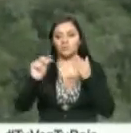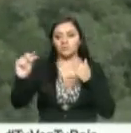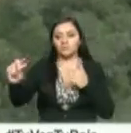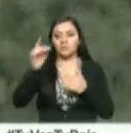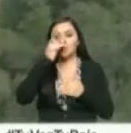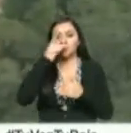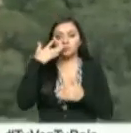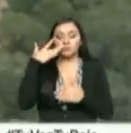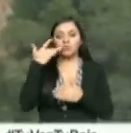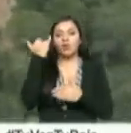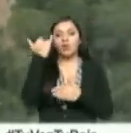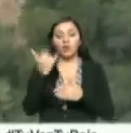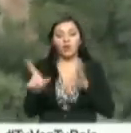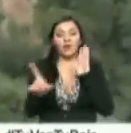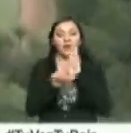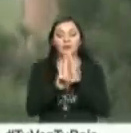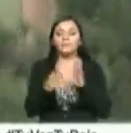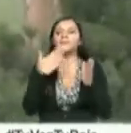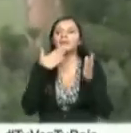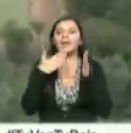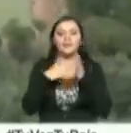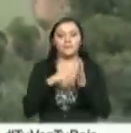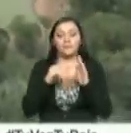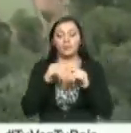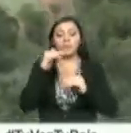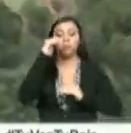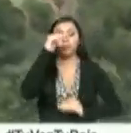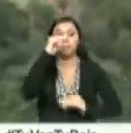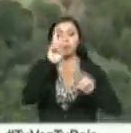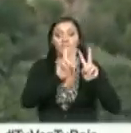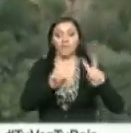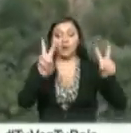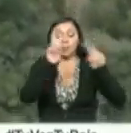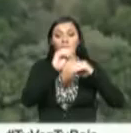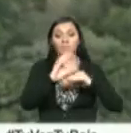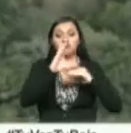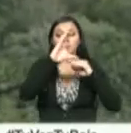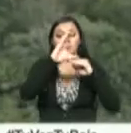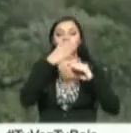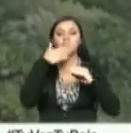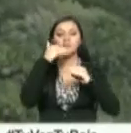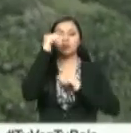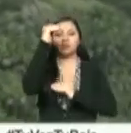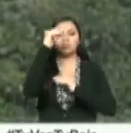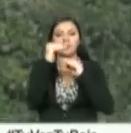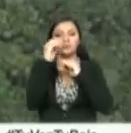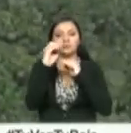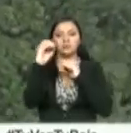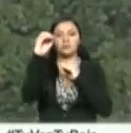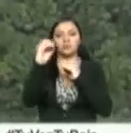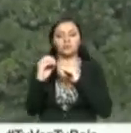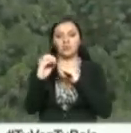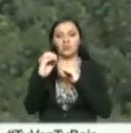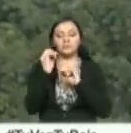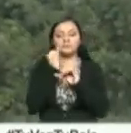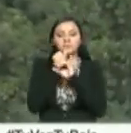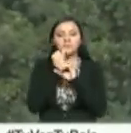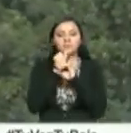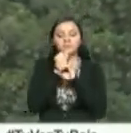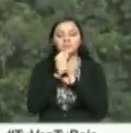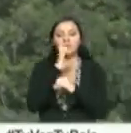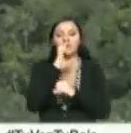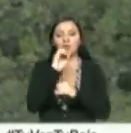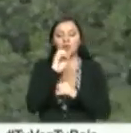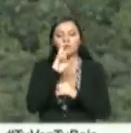el proyecto de ley se plantea que en el caso de un incremento por concepto de crudo, se disminuirá un porcentaje que recibe el Instituto de Ecodesarrollo